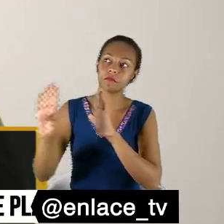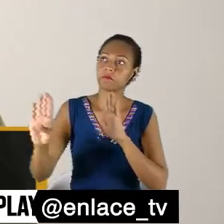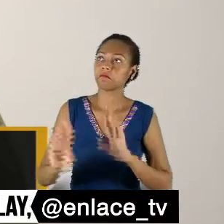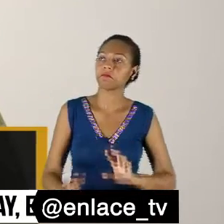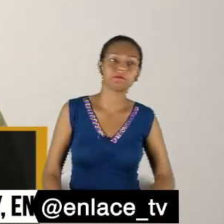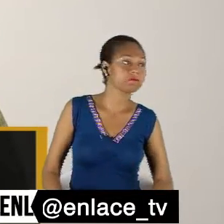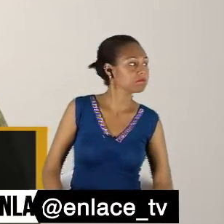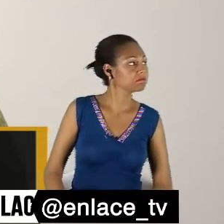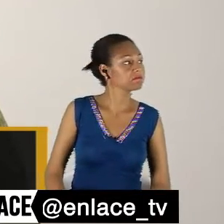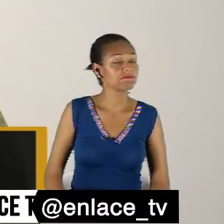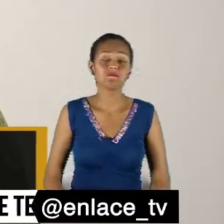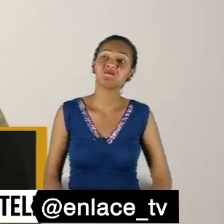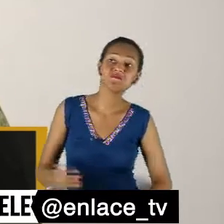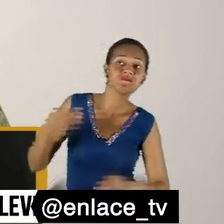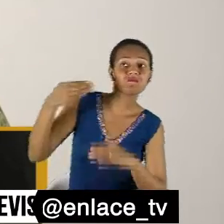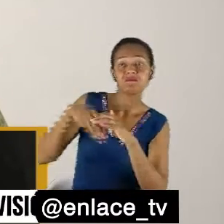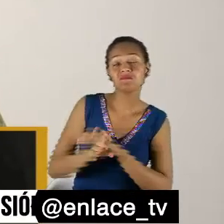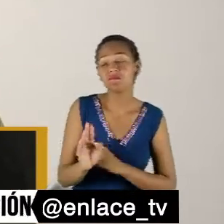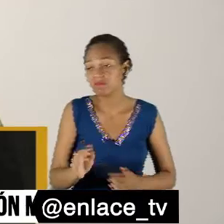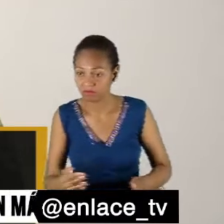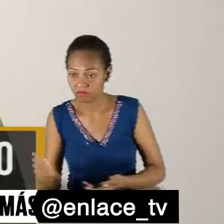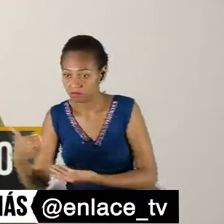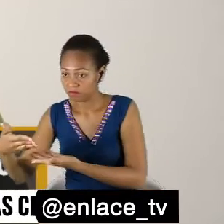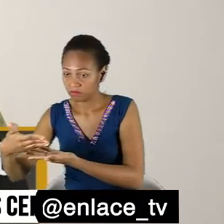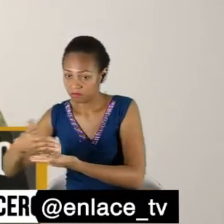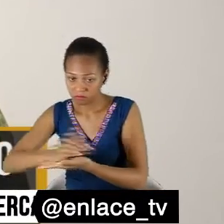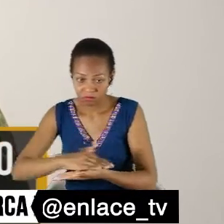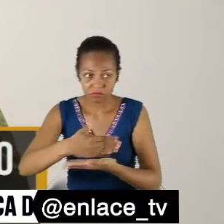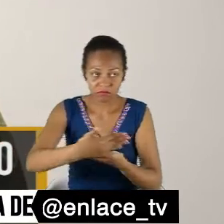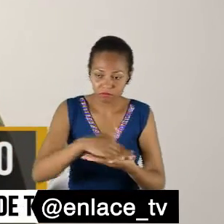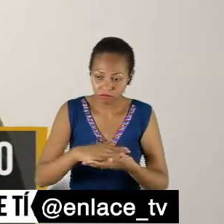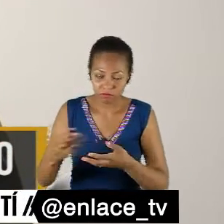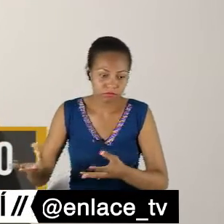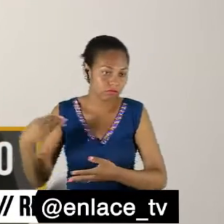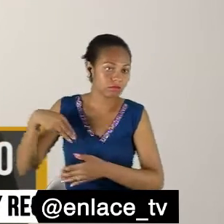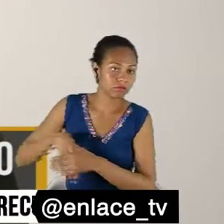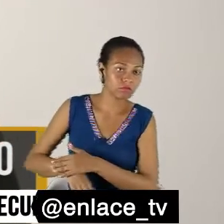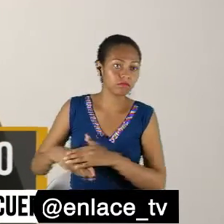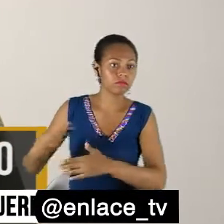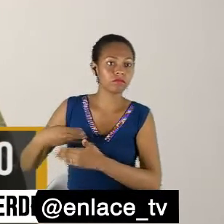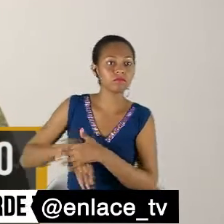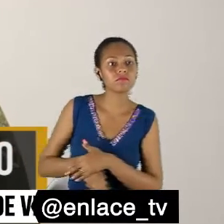Entra a la vivienda, saca dos elementos, dos computadores,